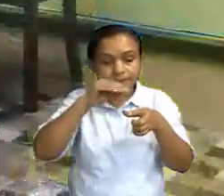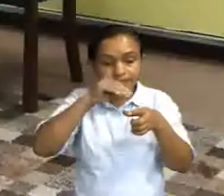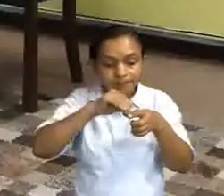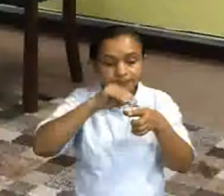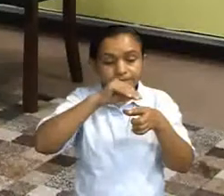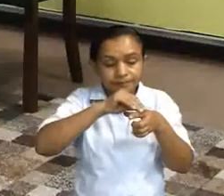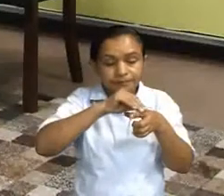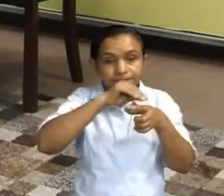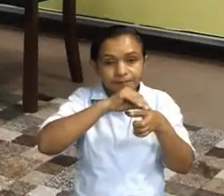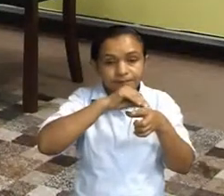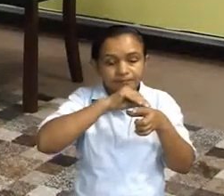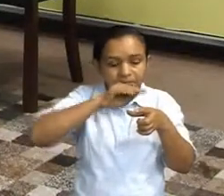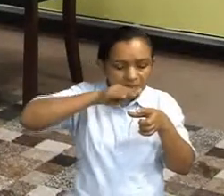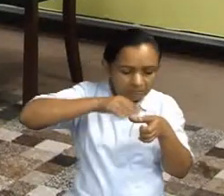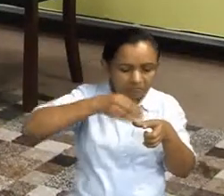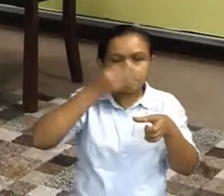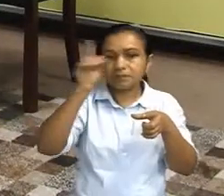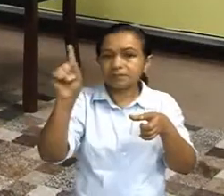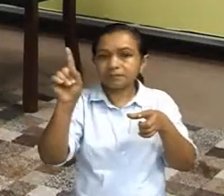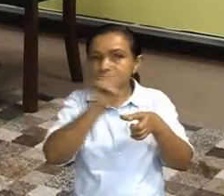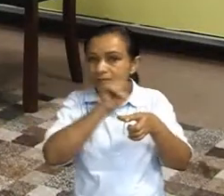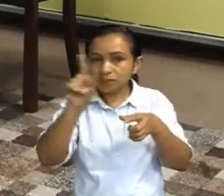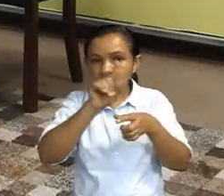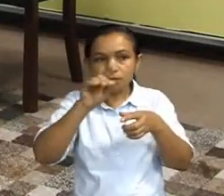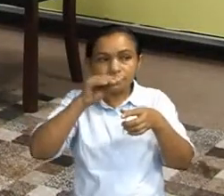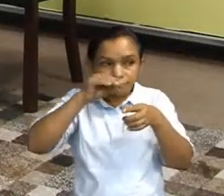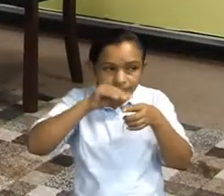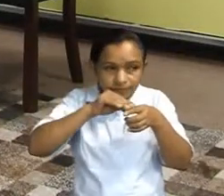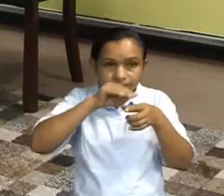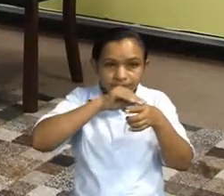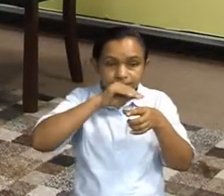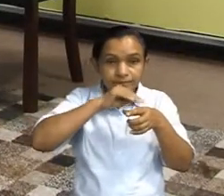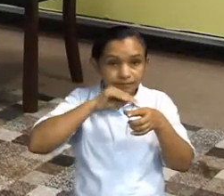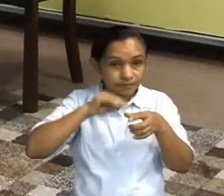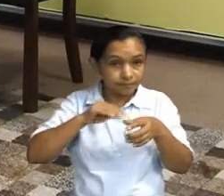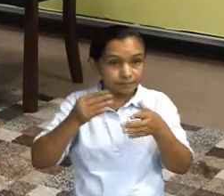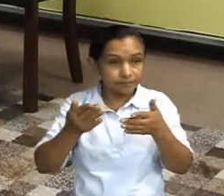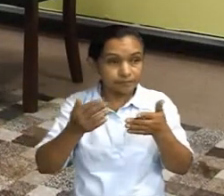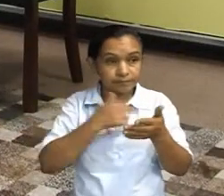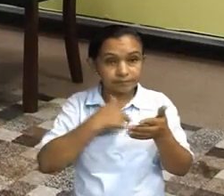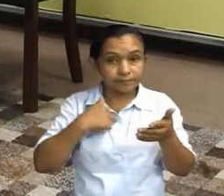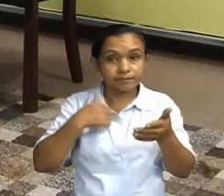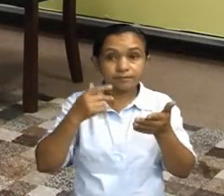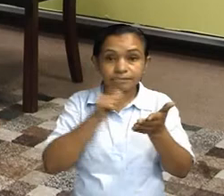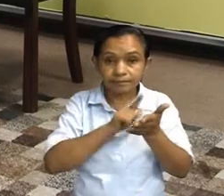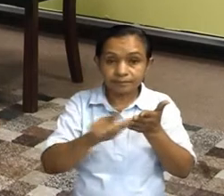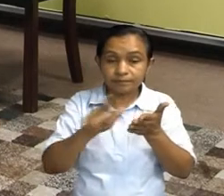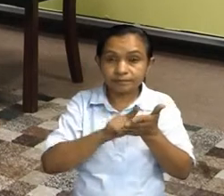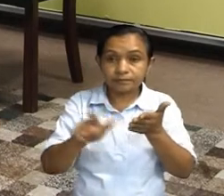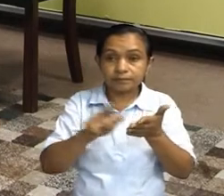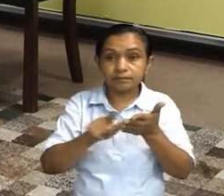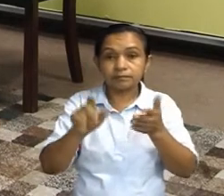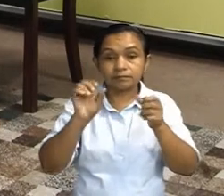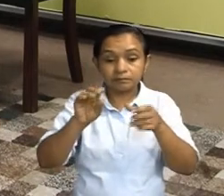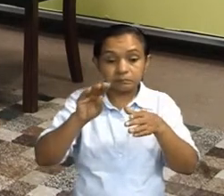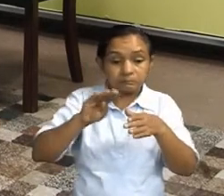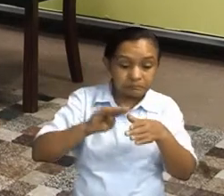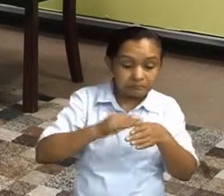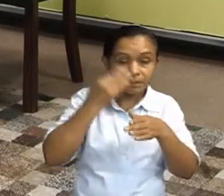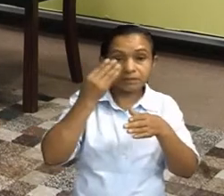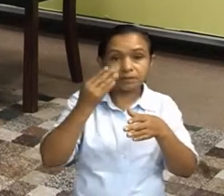hacerle así. Lo importante es que al momento de hacer una limpieza muy brusca se pueden